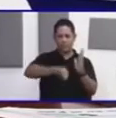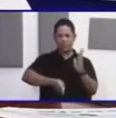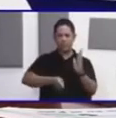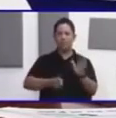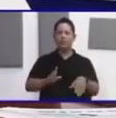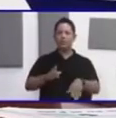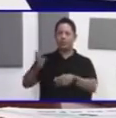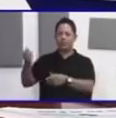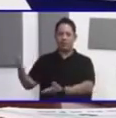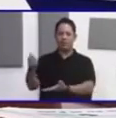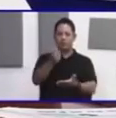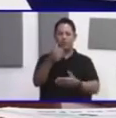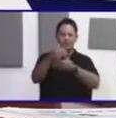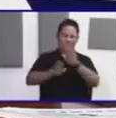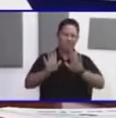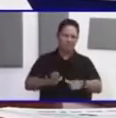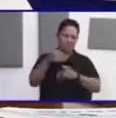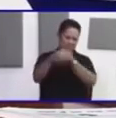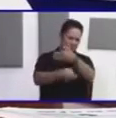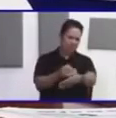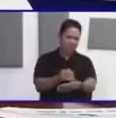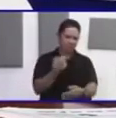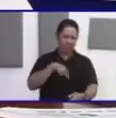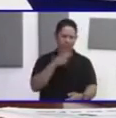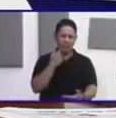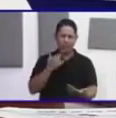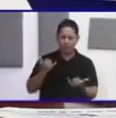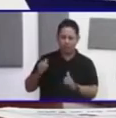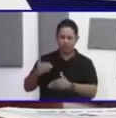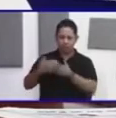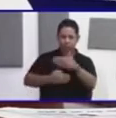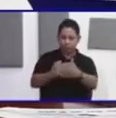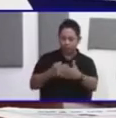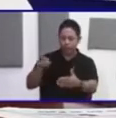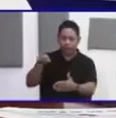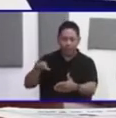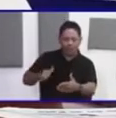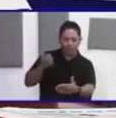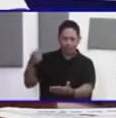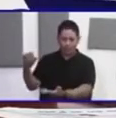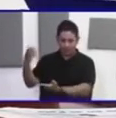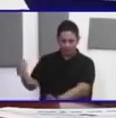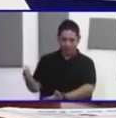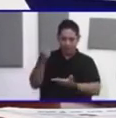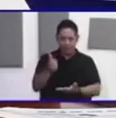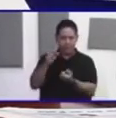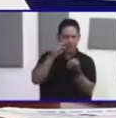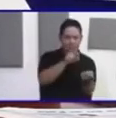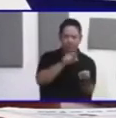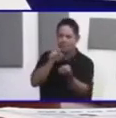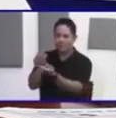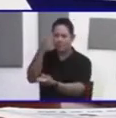algunos rubros presupuestales, nos dan la oportunidad a nosotros en este momento de sí tener la posibilidad de comprometer los recursos que